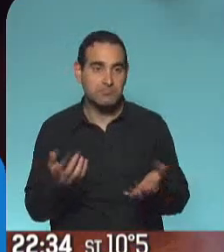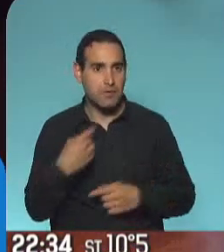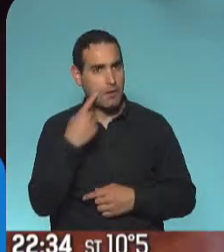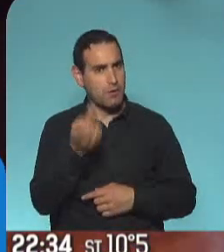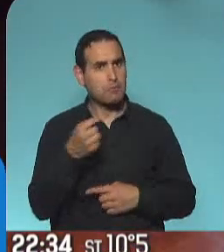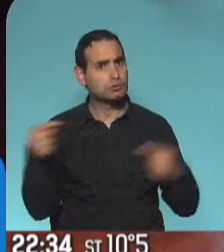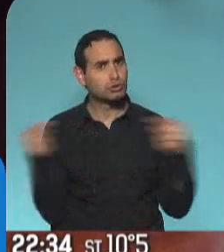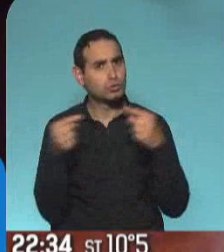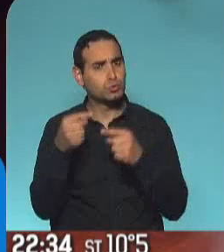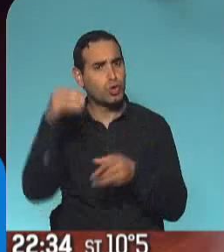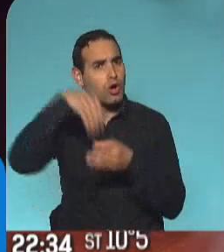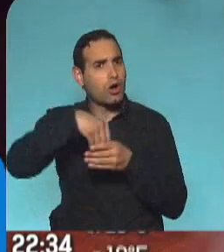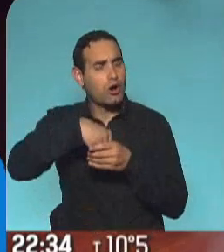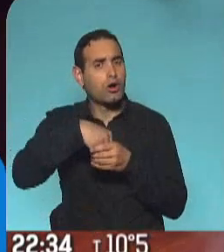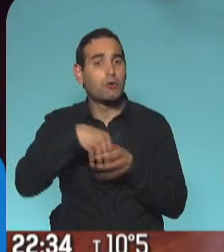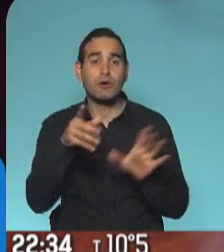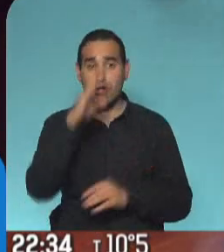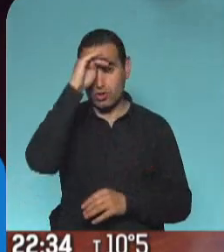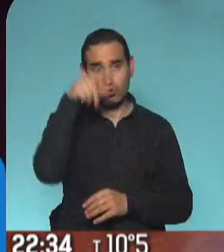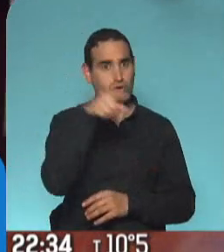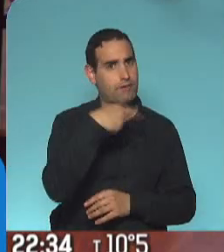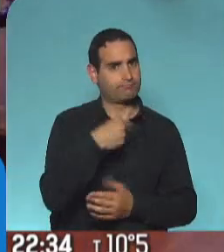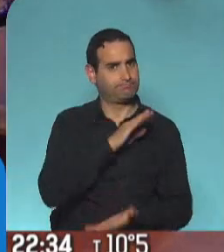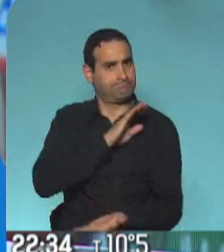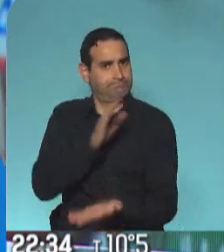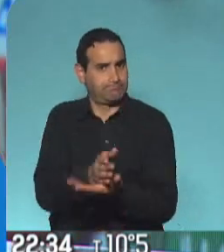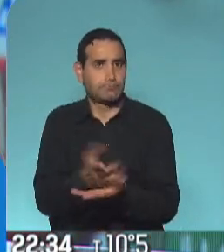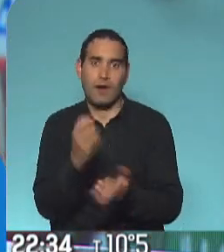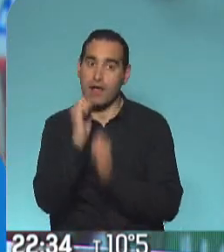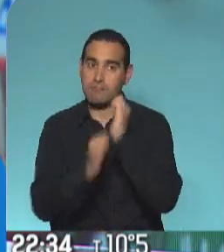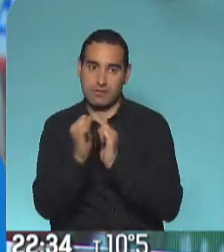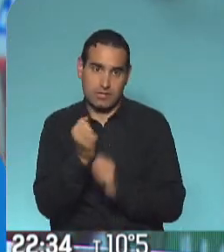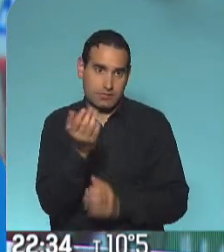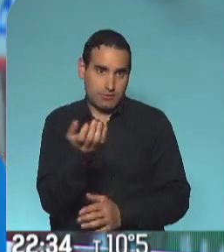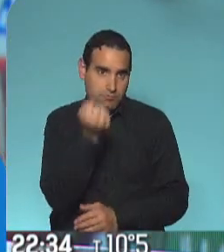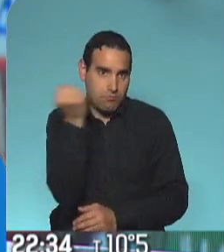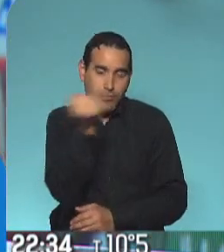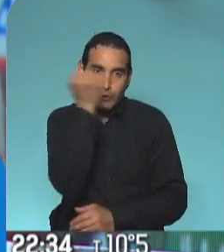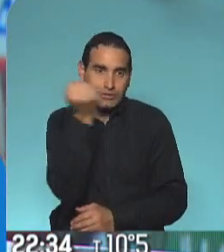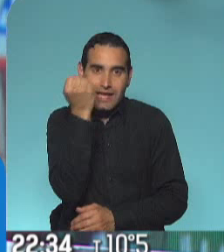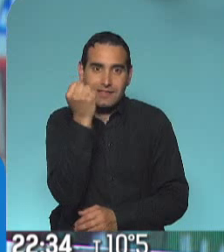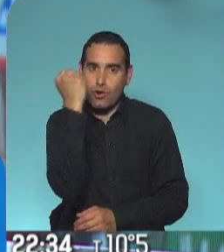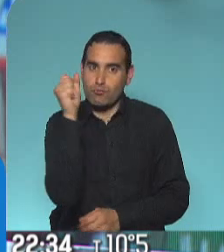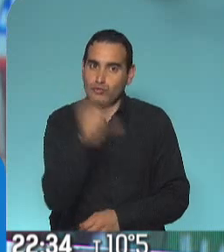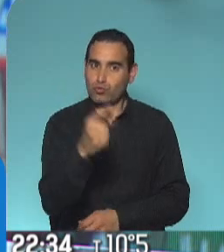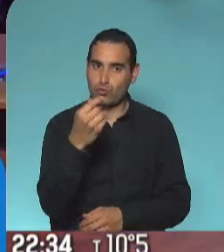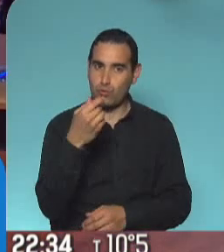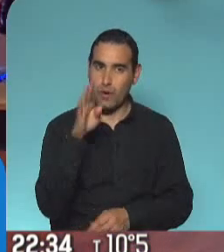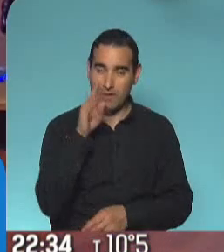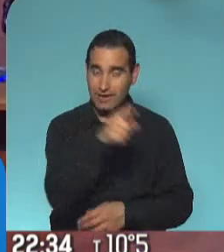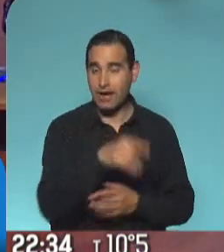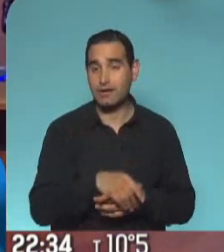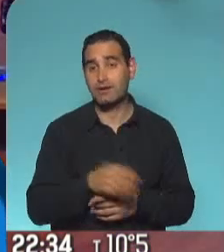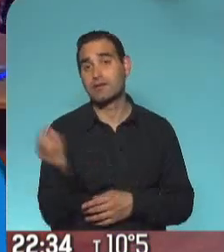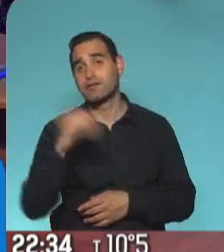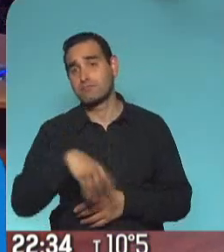fuerte discusión interna porque Trump está hiriendo a sectores corporativos que son centrales para la economía americana. Y del otro lado,